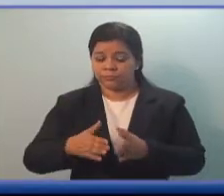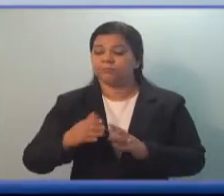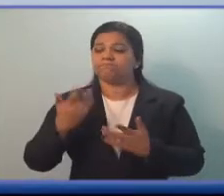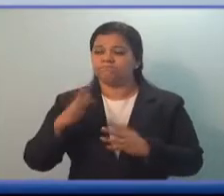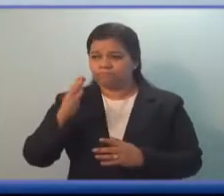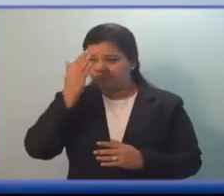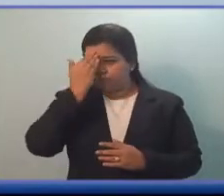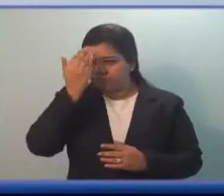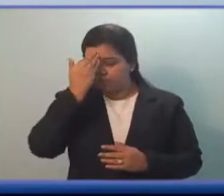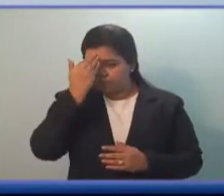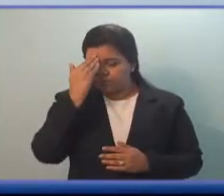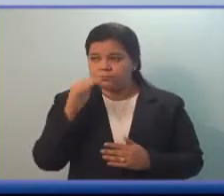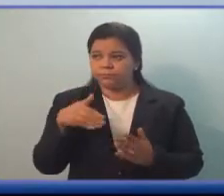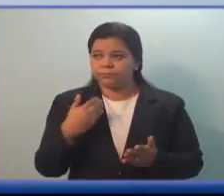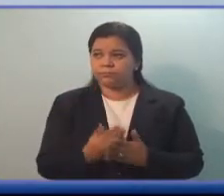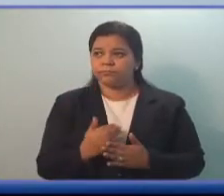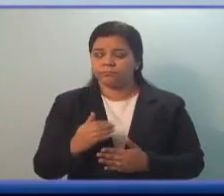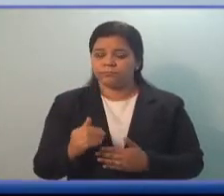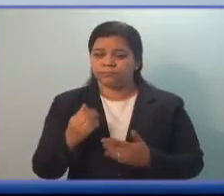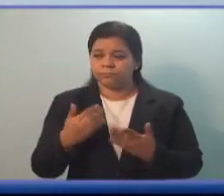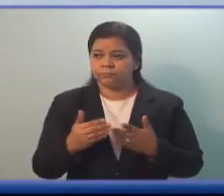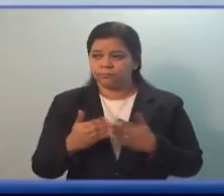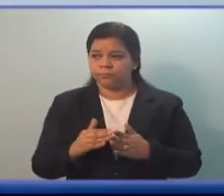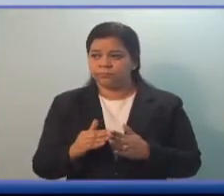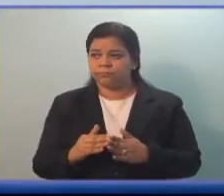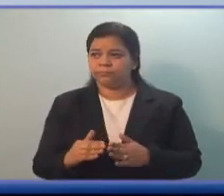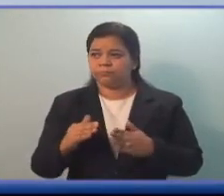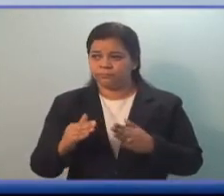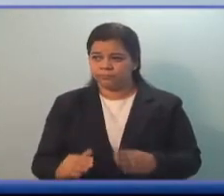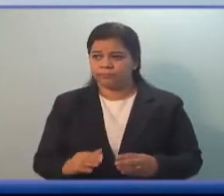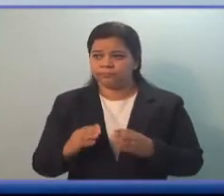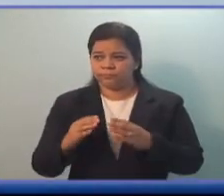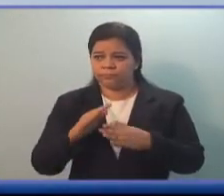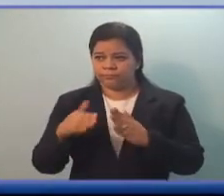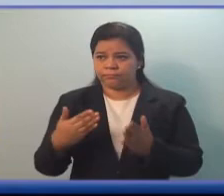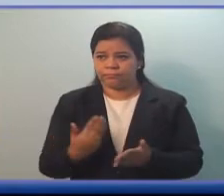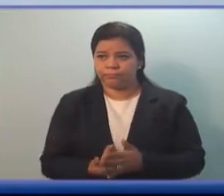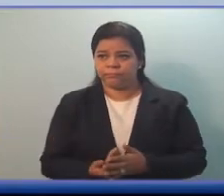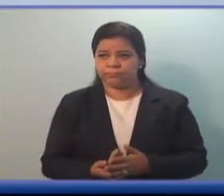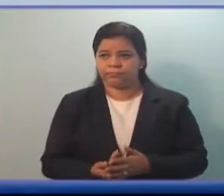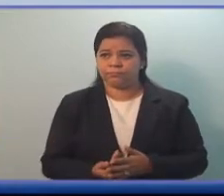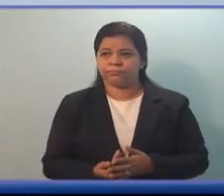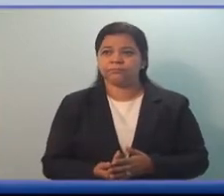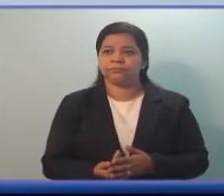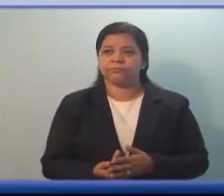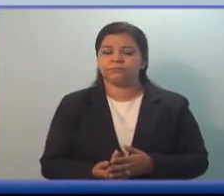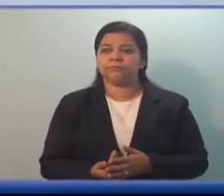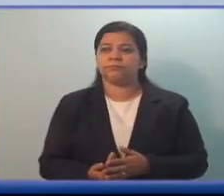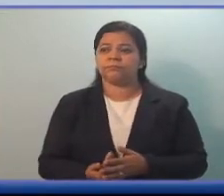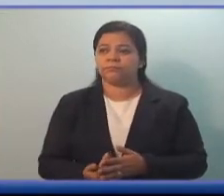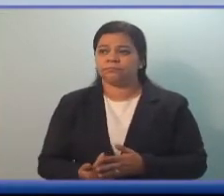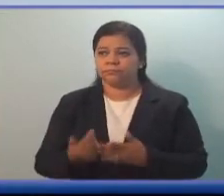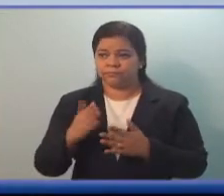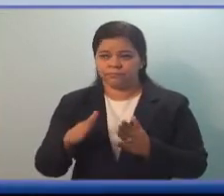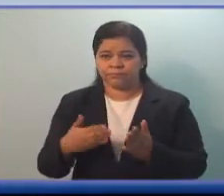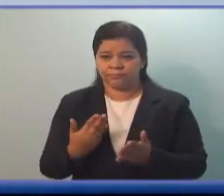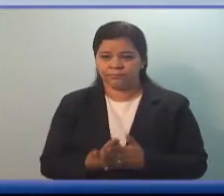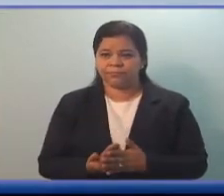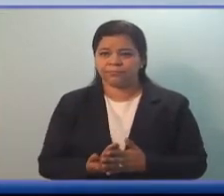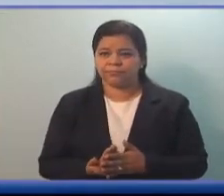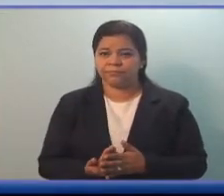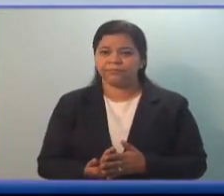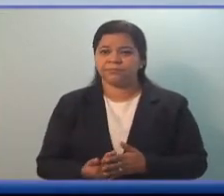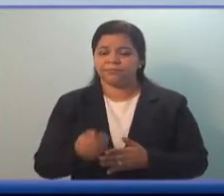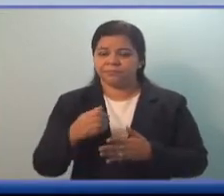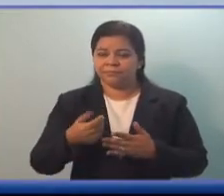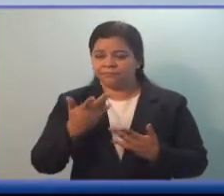desde entonces lo que es el sector justicia. Fui también delegado de la PDH, Procuraduría, cuando la